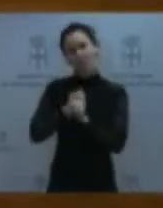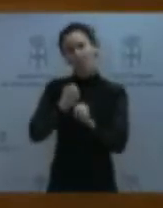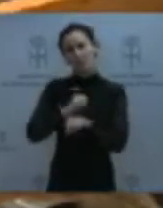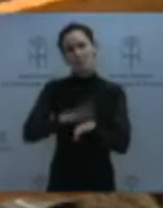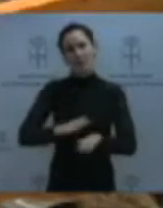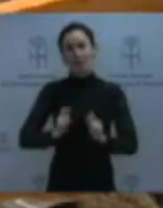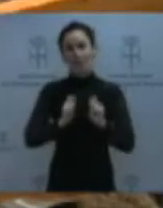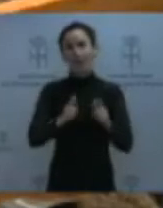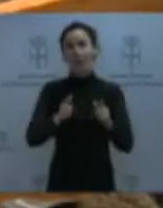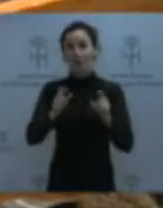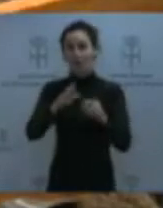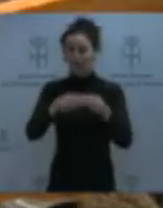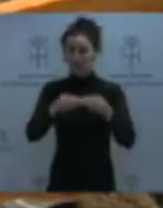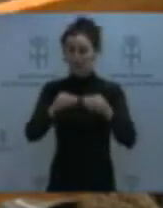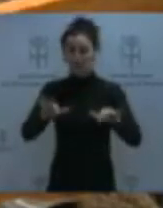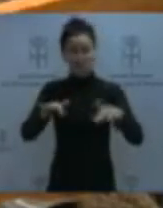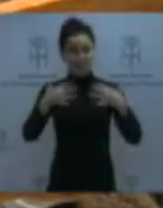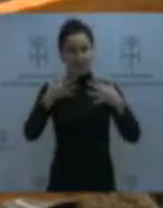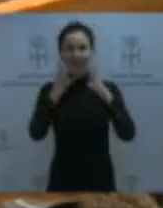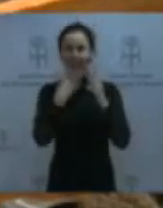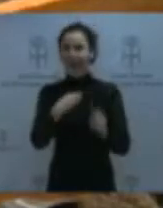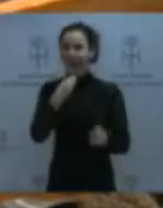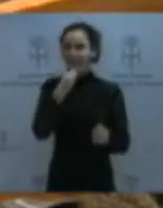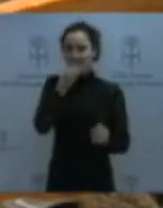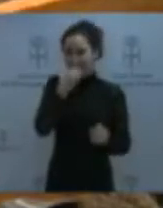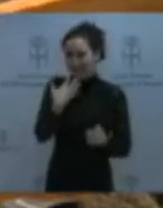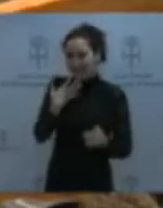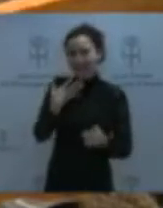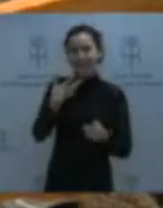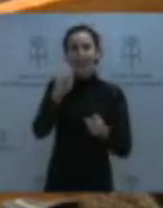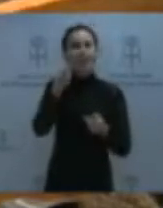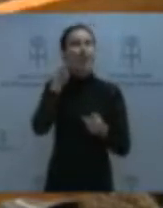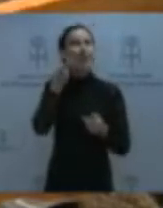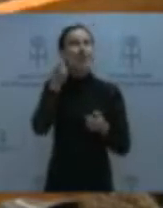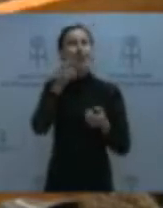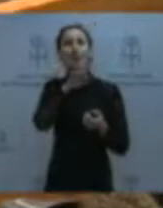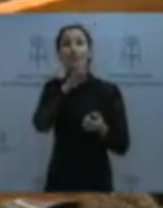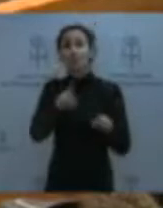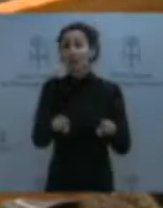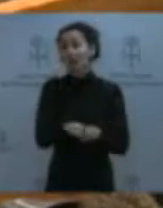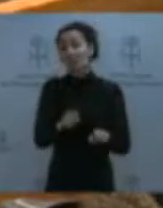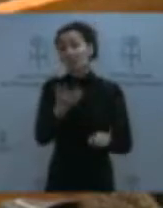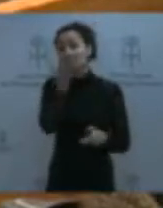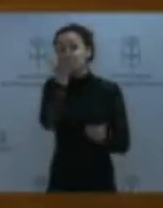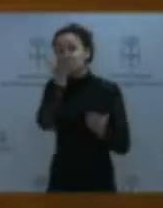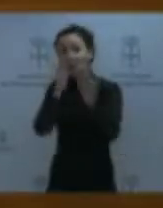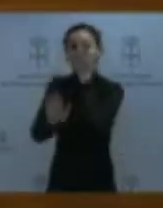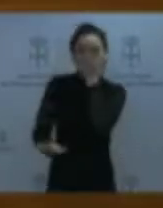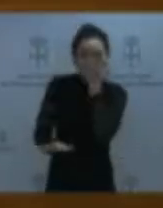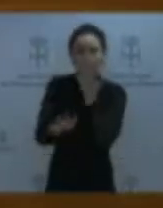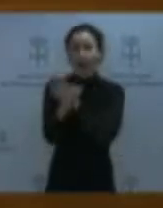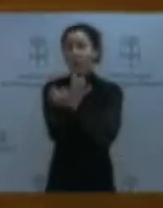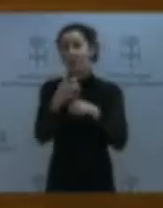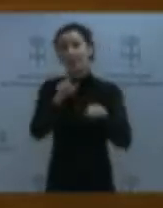de los clientes, sino para poder ejercer su trabajo, de la misma manera que Irving Goffman hablaba de esa máscara social que necesitamos en cada situación